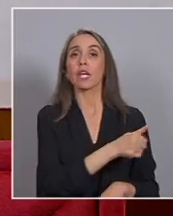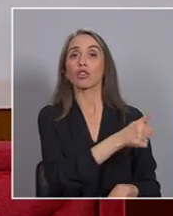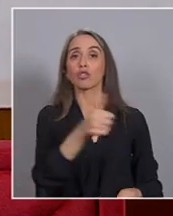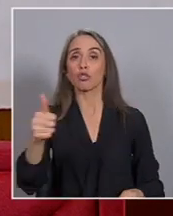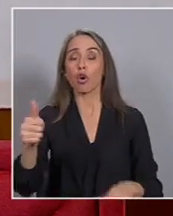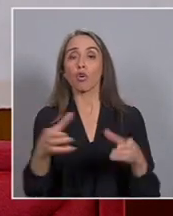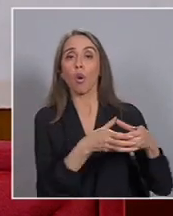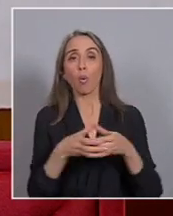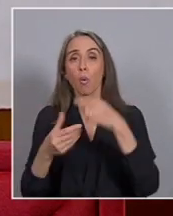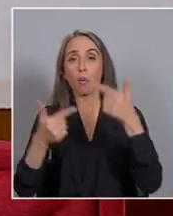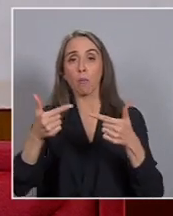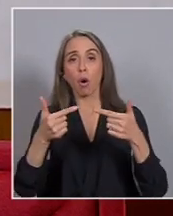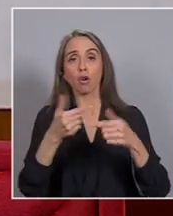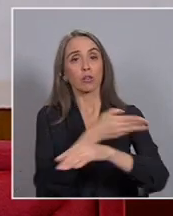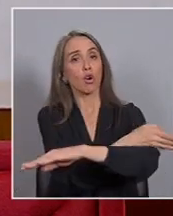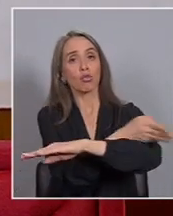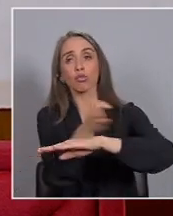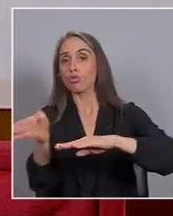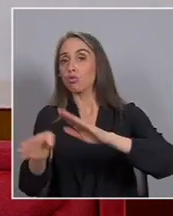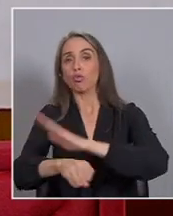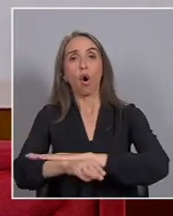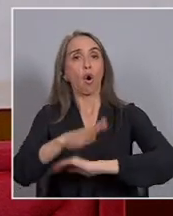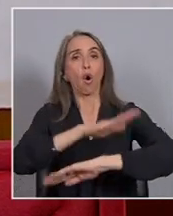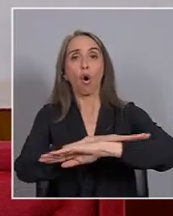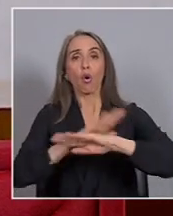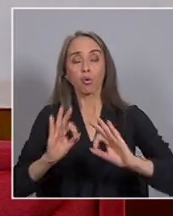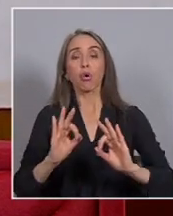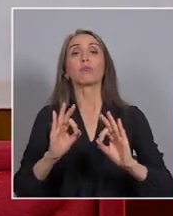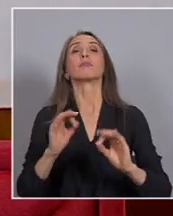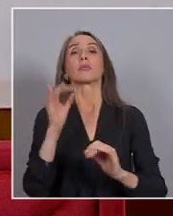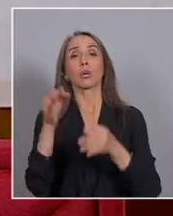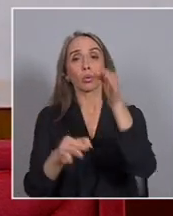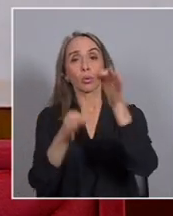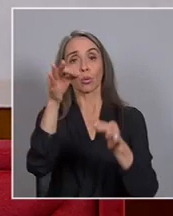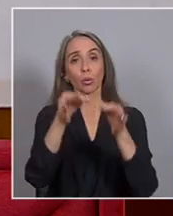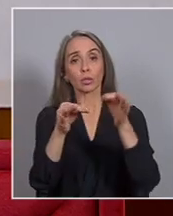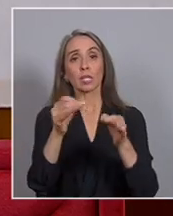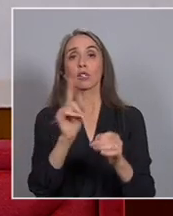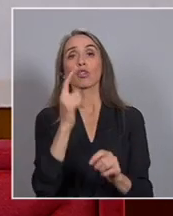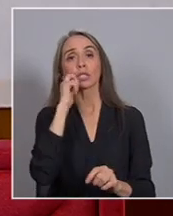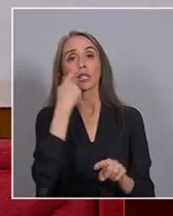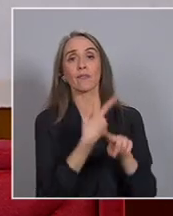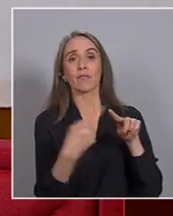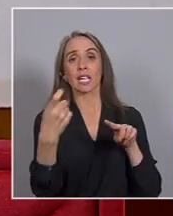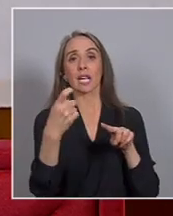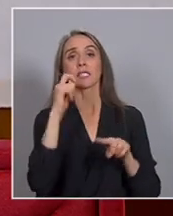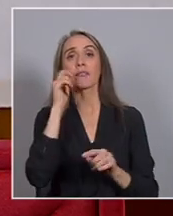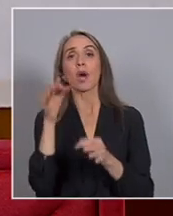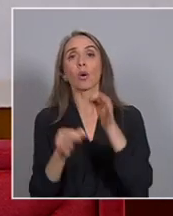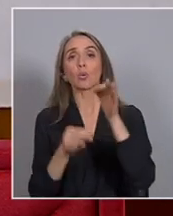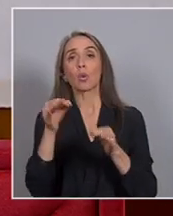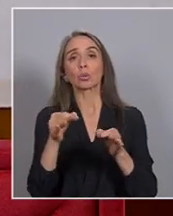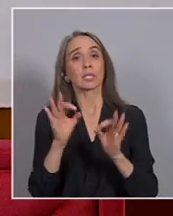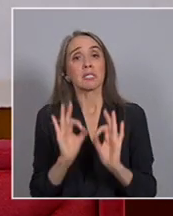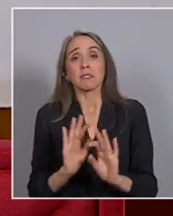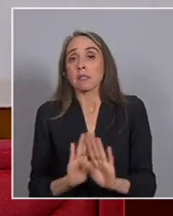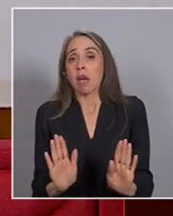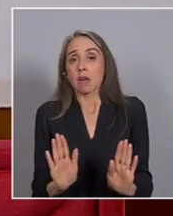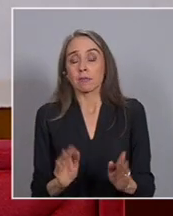arco político sin excepción. La justicia no es venganza, es justicia nada más y nada